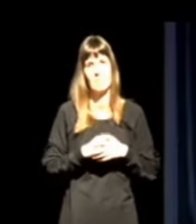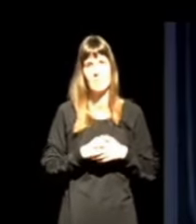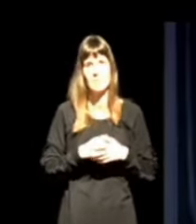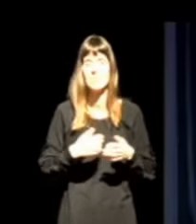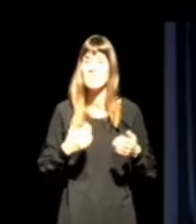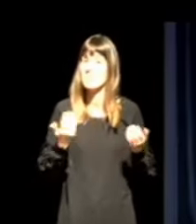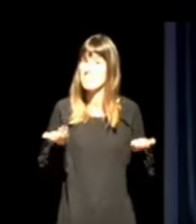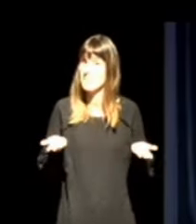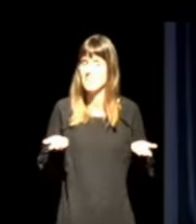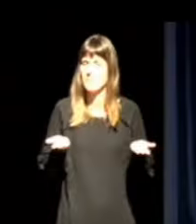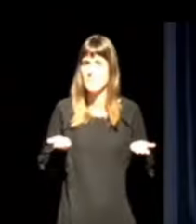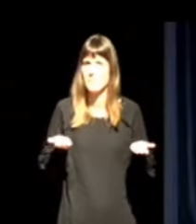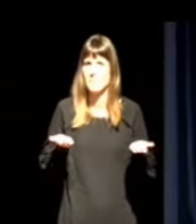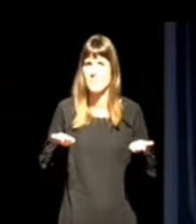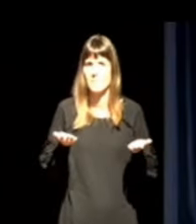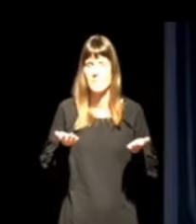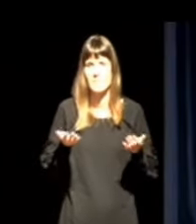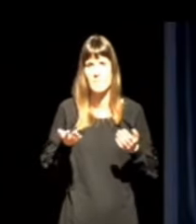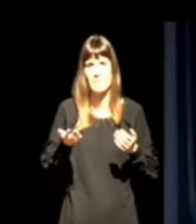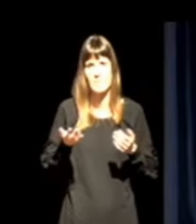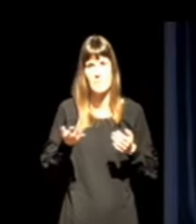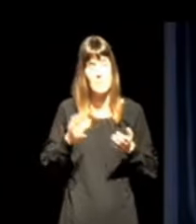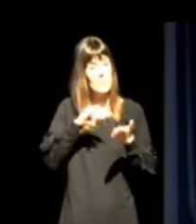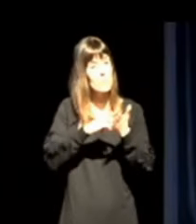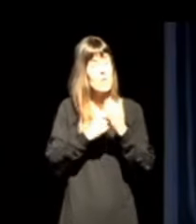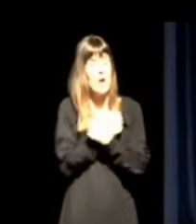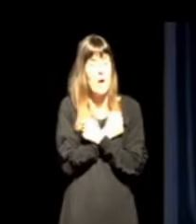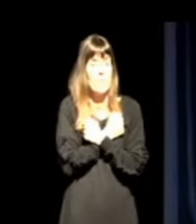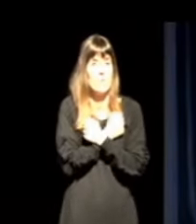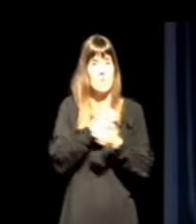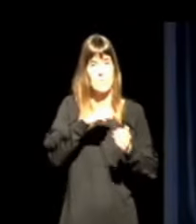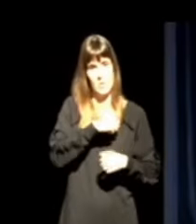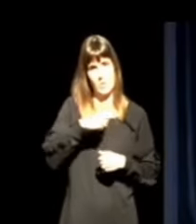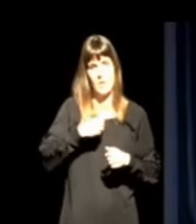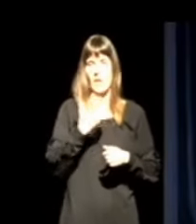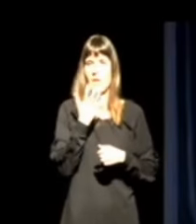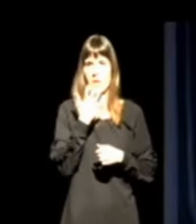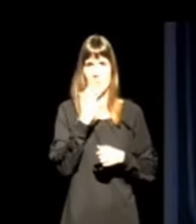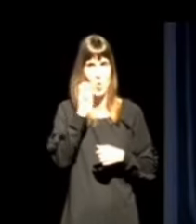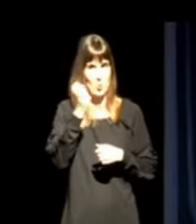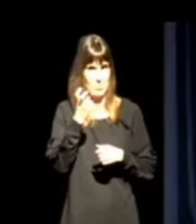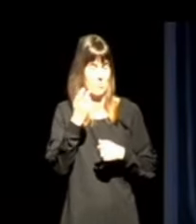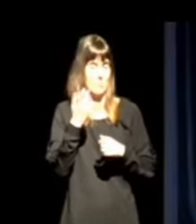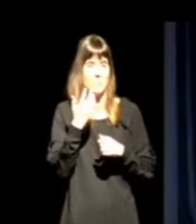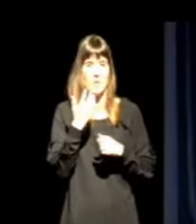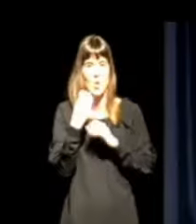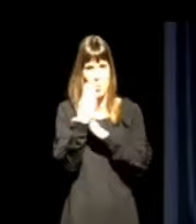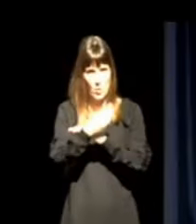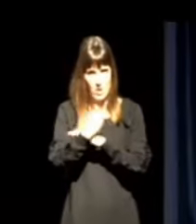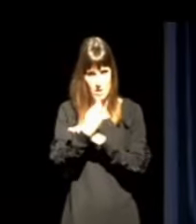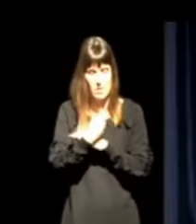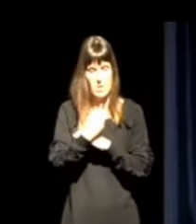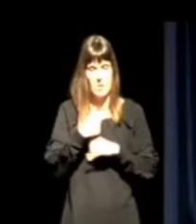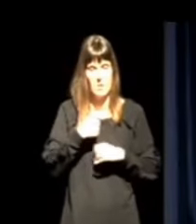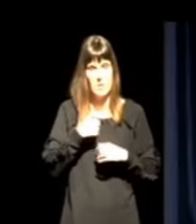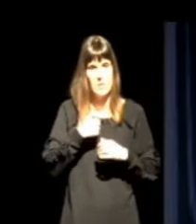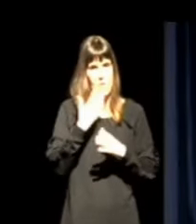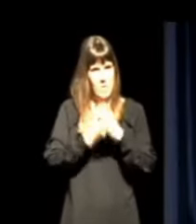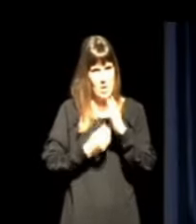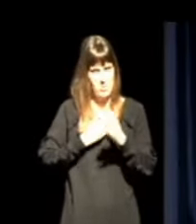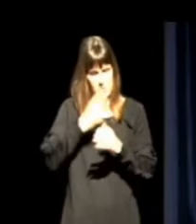Entonces, pues un proyecto de amor personal puede ser cuidarme, ser tolerante conmigo y con los